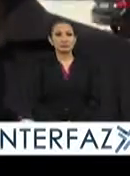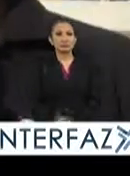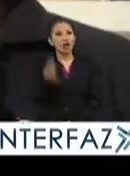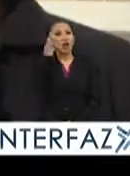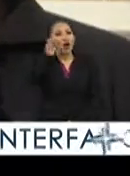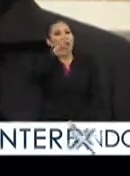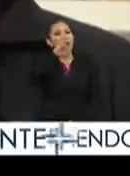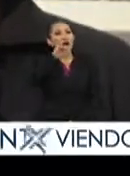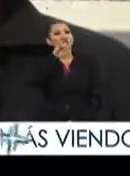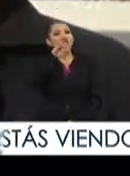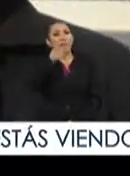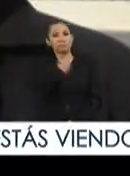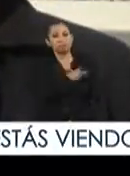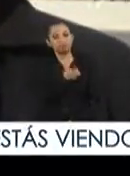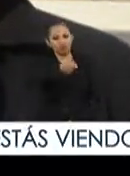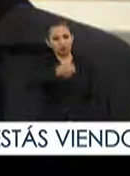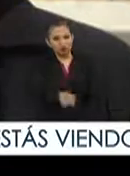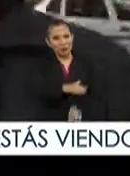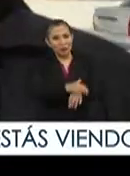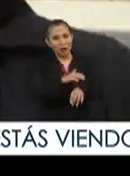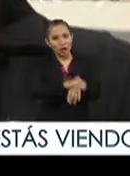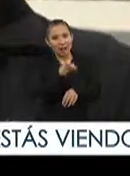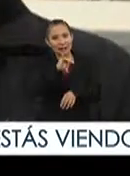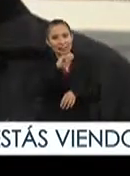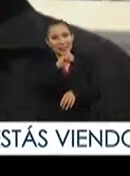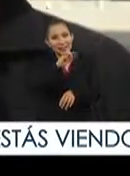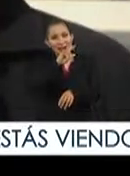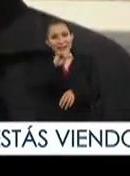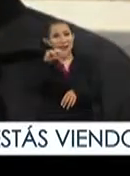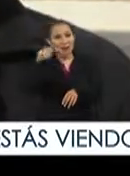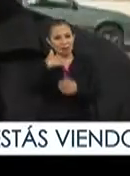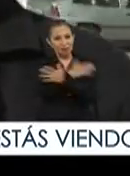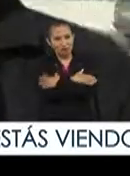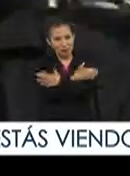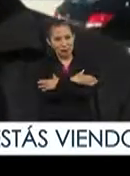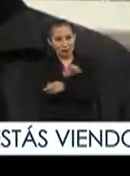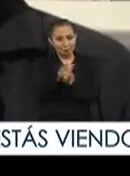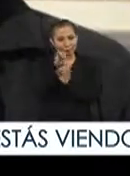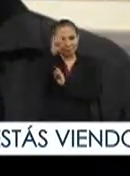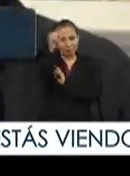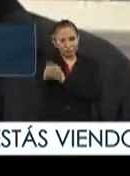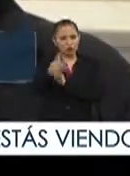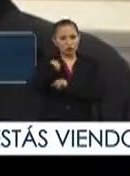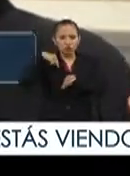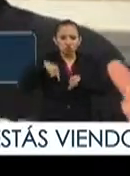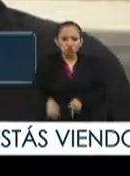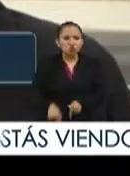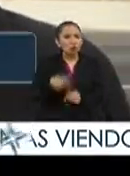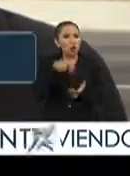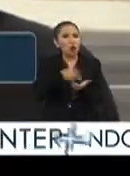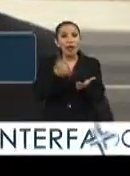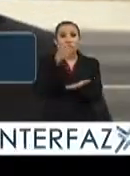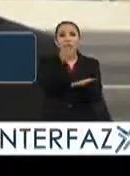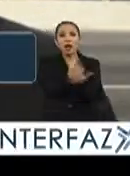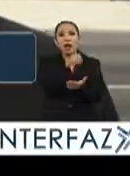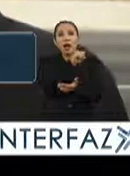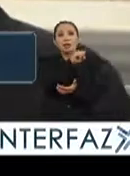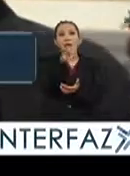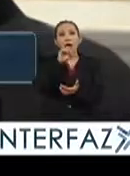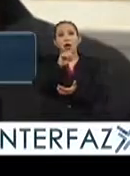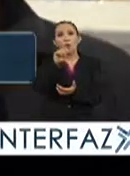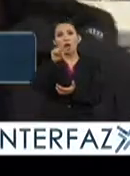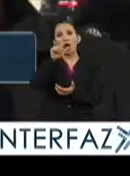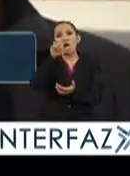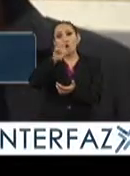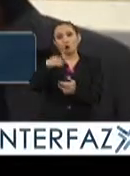¿Qué tal, Jorge? Qué gusto saludarte, amigos de Interfaz. Ana Cristina, también un abrazo a la distancia. Me encuentro en la ciudad de Sao Paulo, como bien